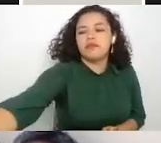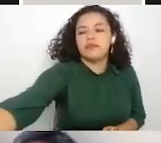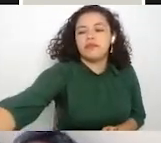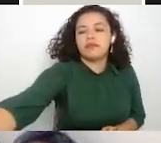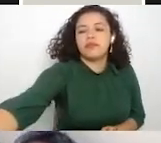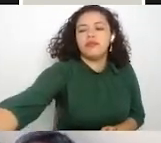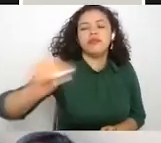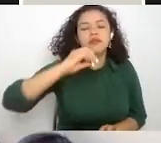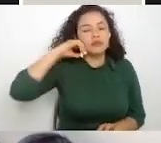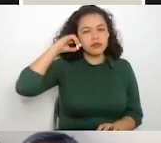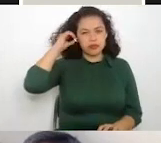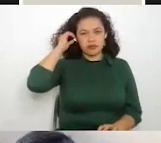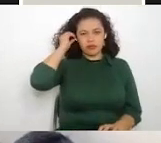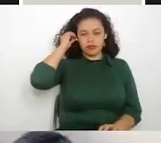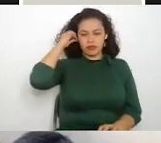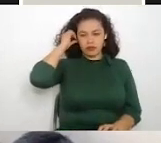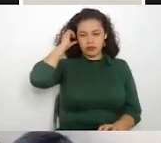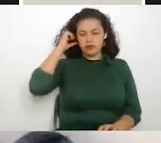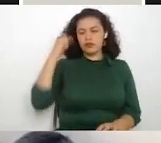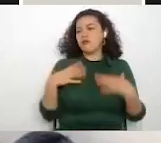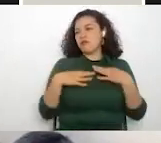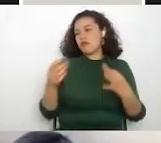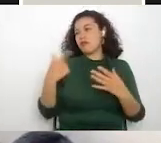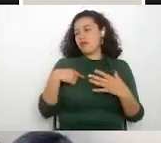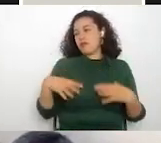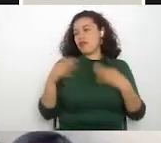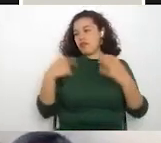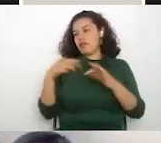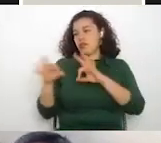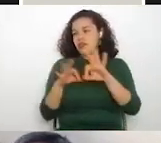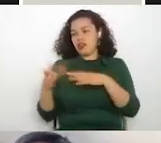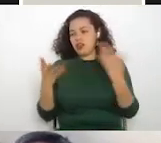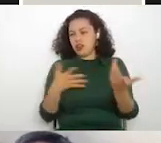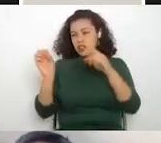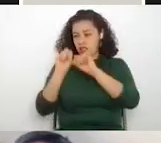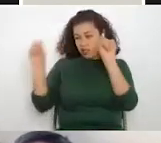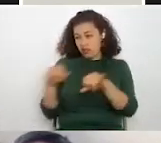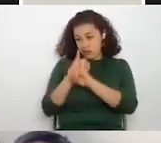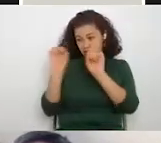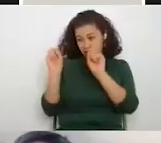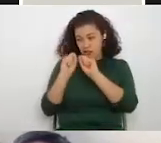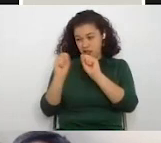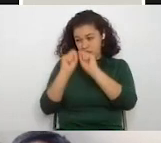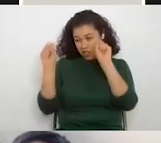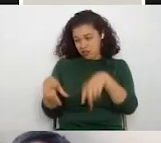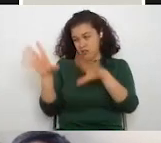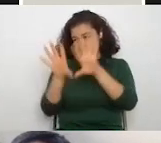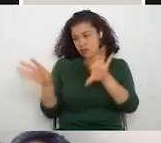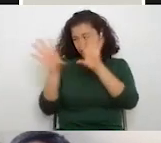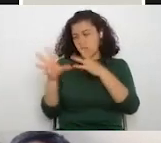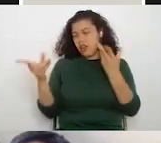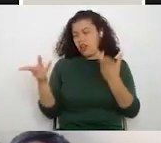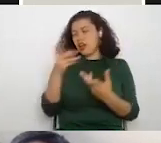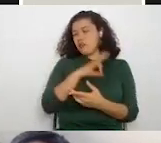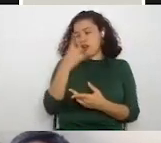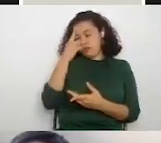yo laboro, lamentablemente no contamos como con algún sistema informático, como usted comentaba, que nos pudiera